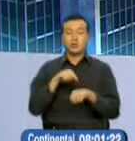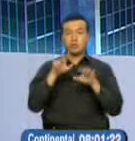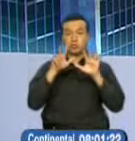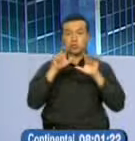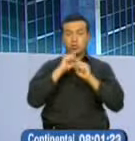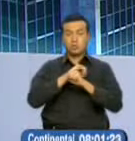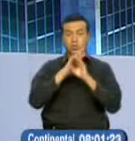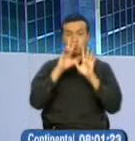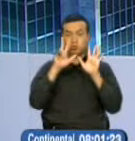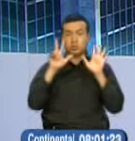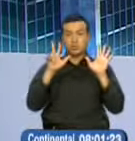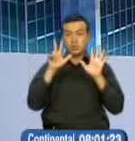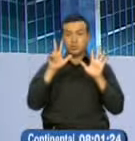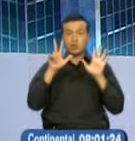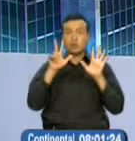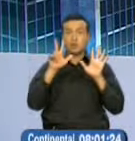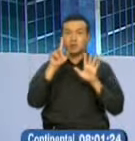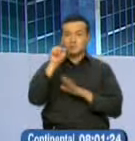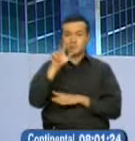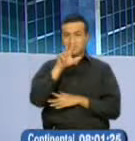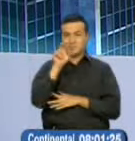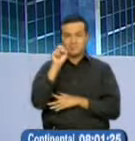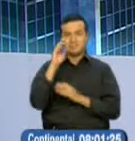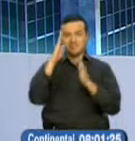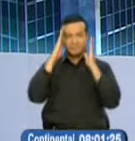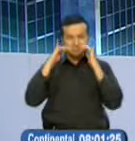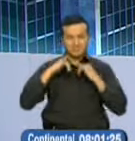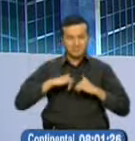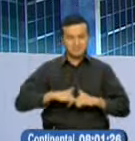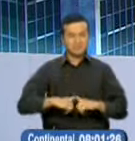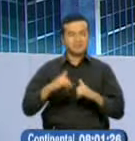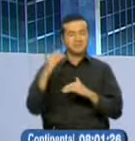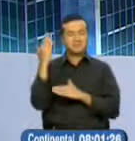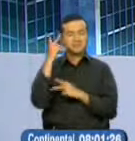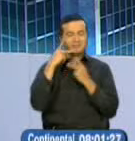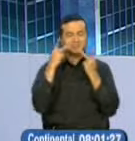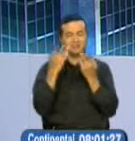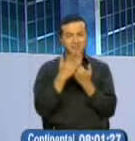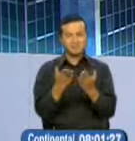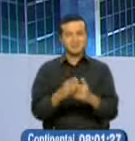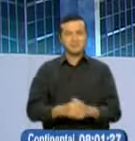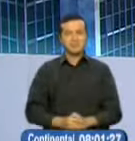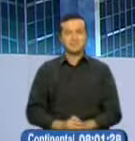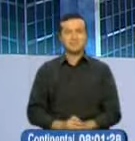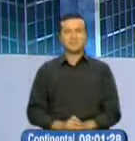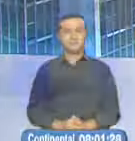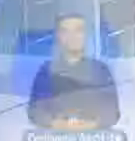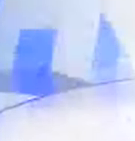8:00 a.m. Así que le invito a seguir en nuestra sintonía. Esta es su televisión pública.